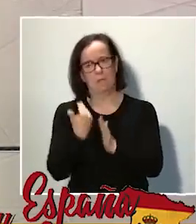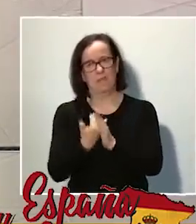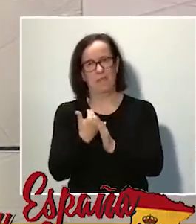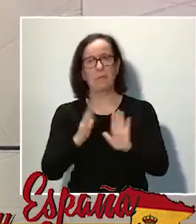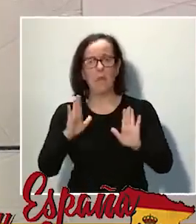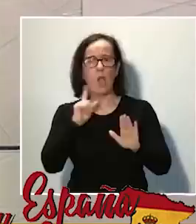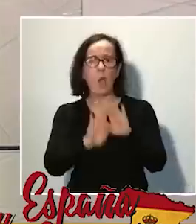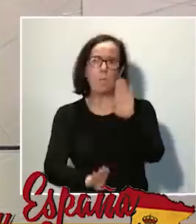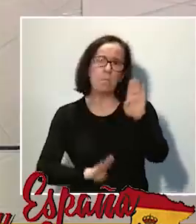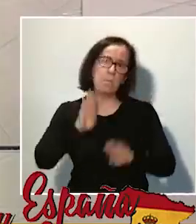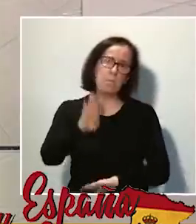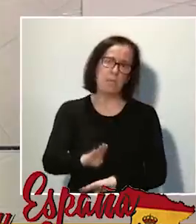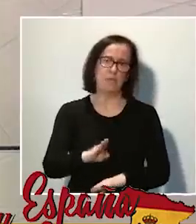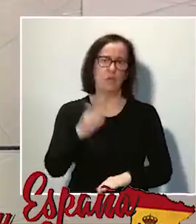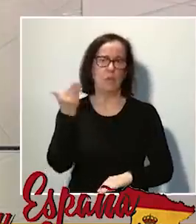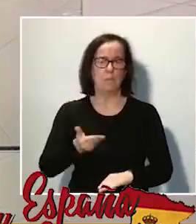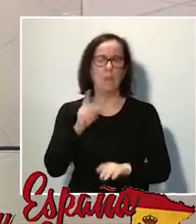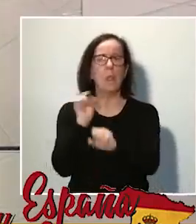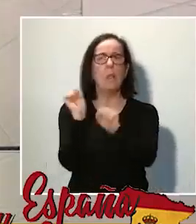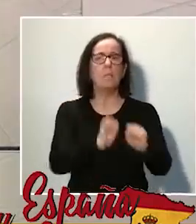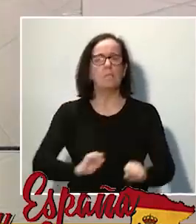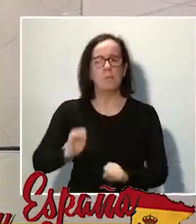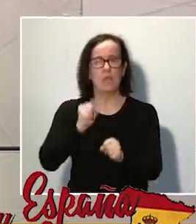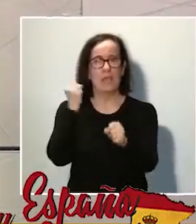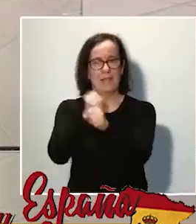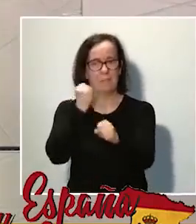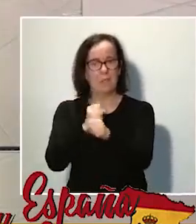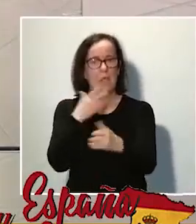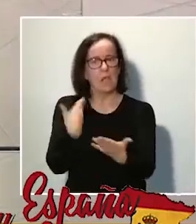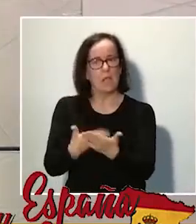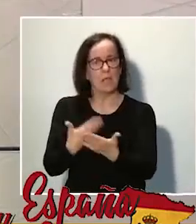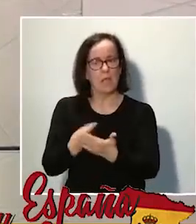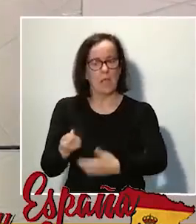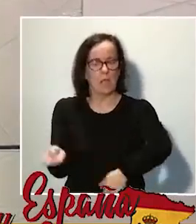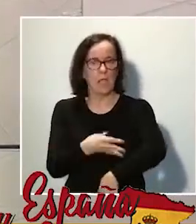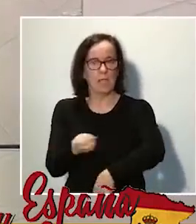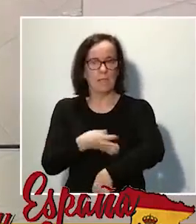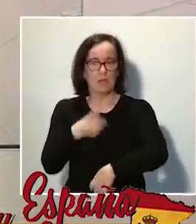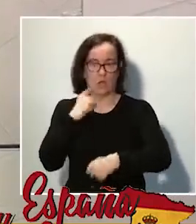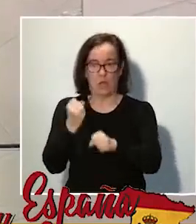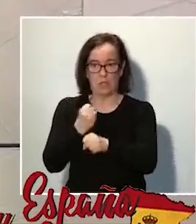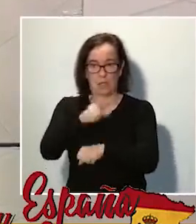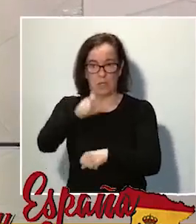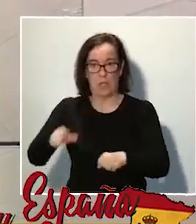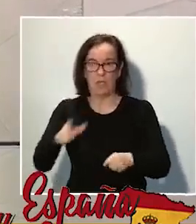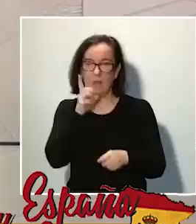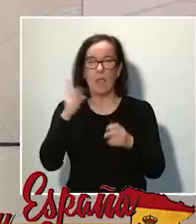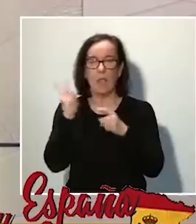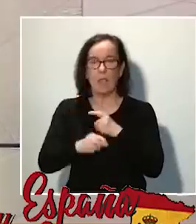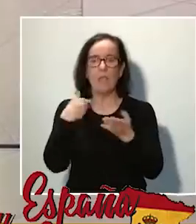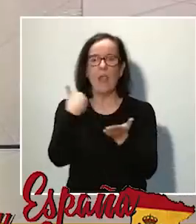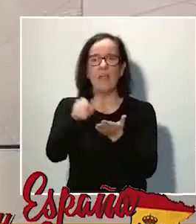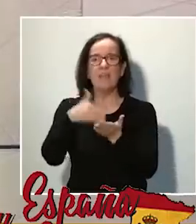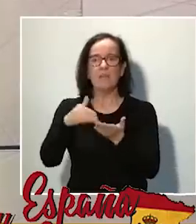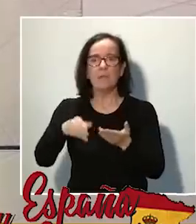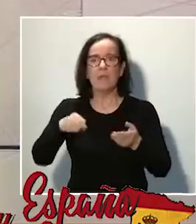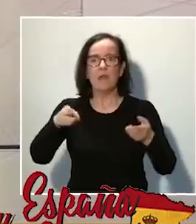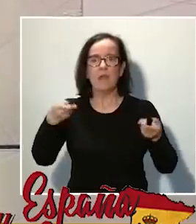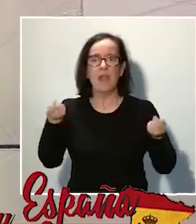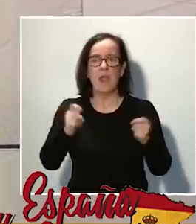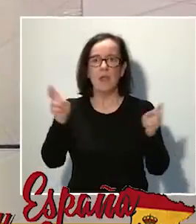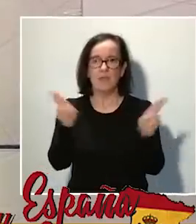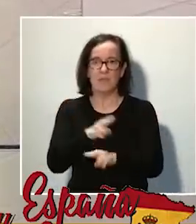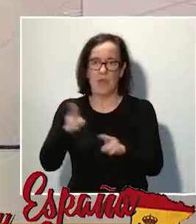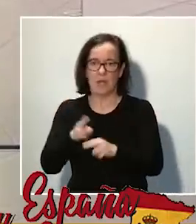trataban de hacer la revolución. A ver si es posible que, como decía antes y en palabras de Nadal,